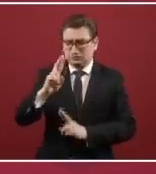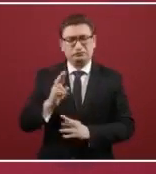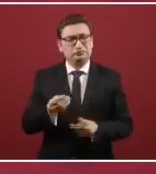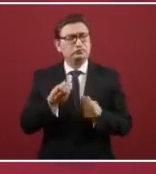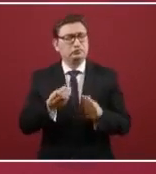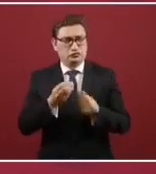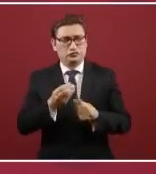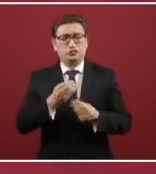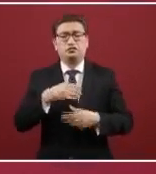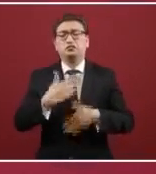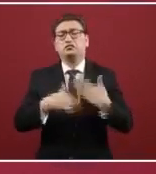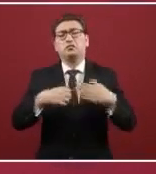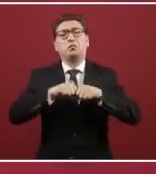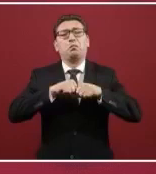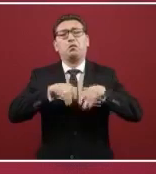Se polarizó,